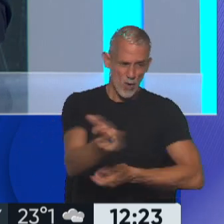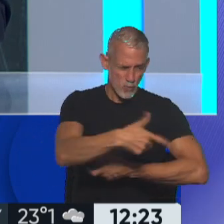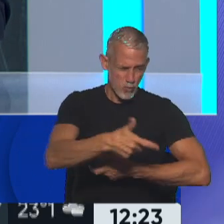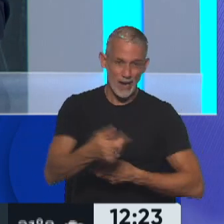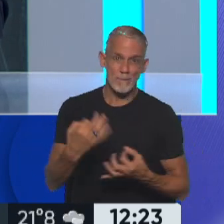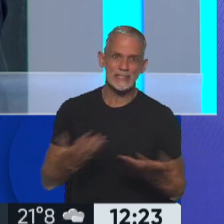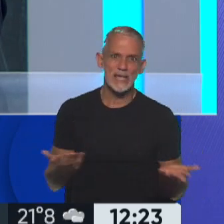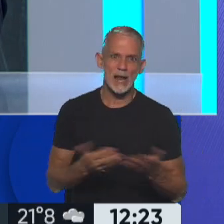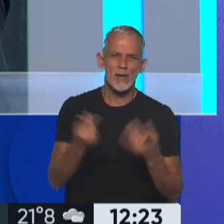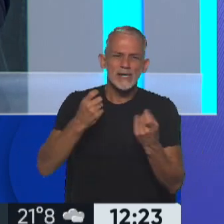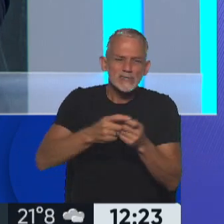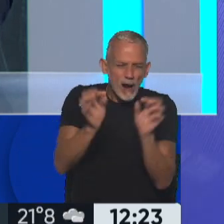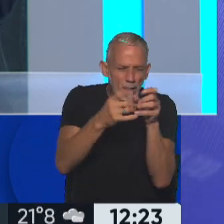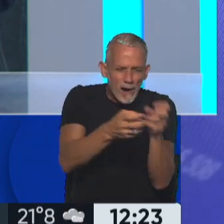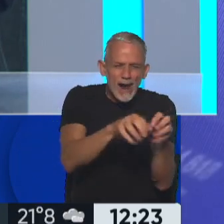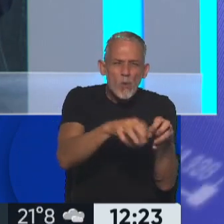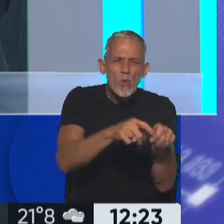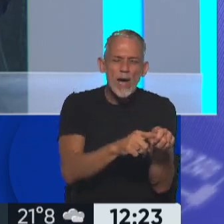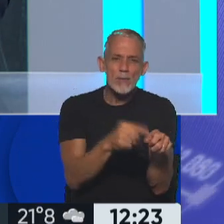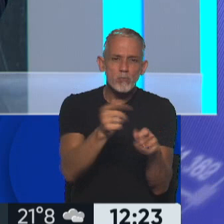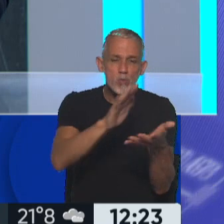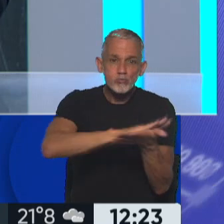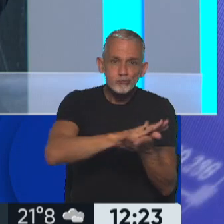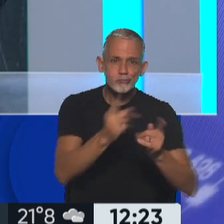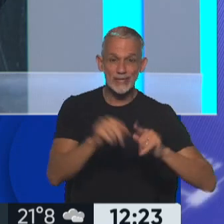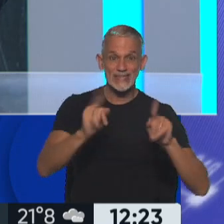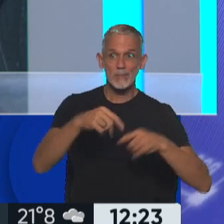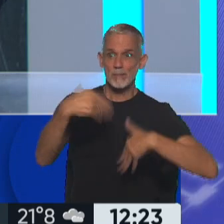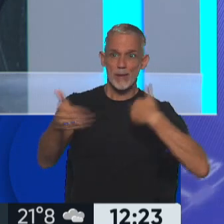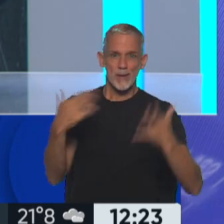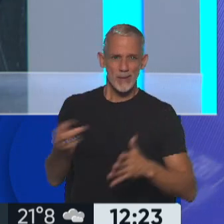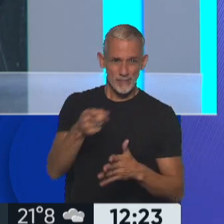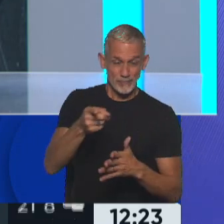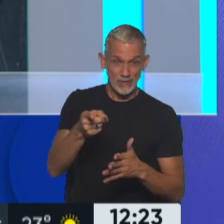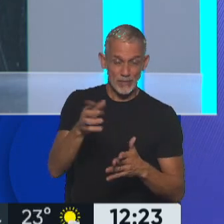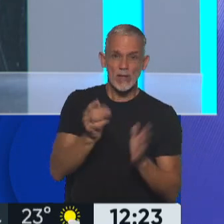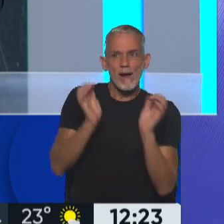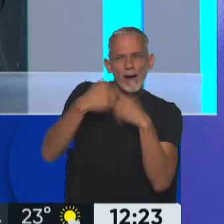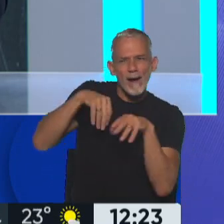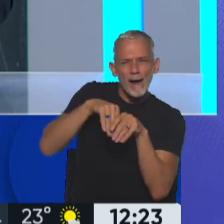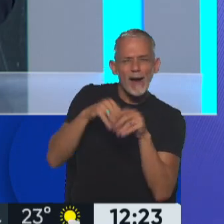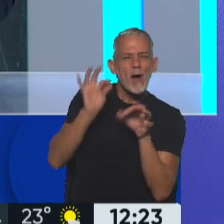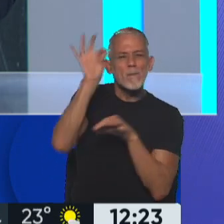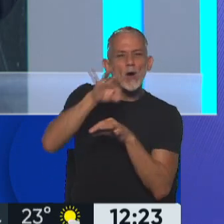especial, porque necesita larvicidas y necesita para la estrategia perifocal, que es donde el mosquito se guarece, es decir, se